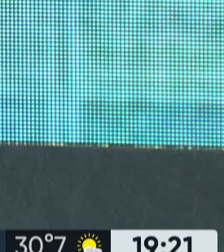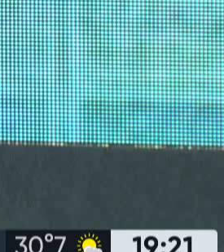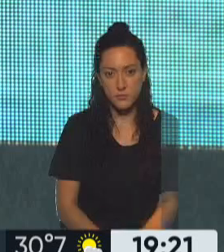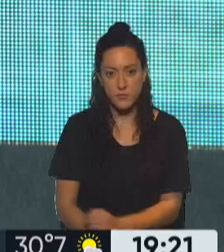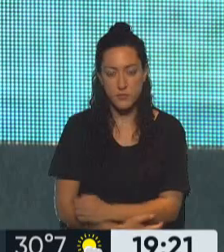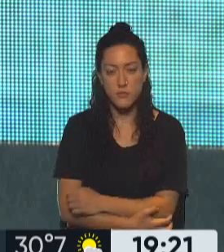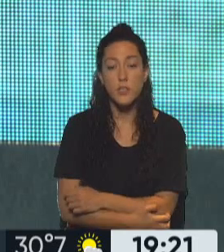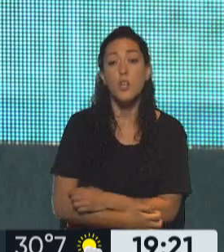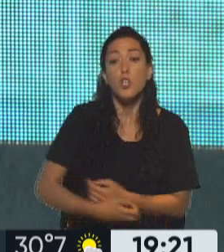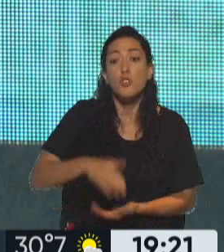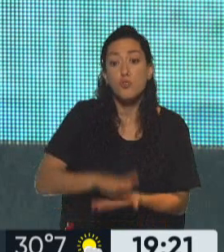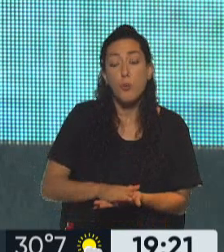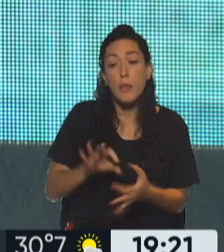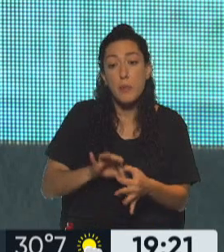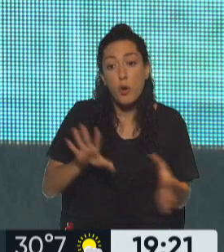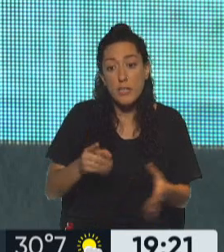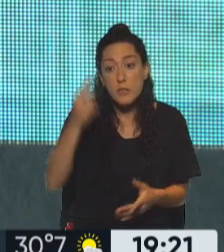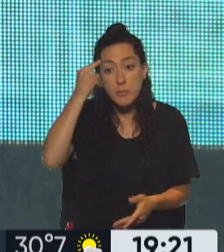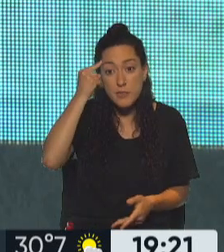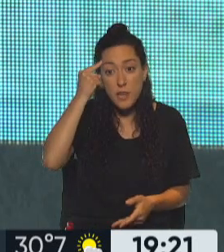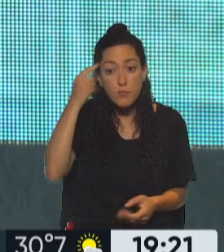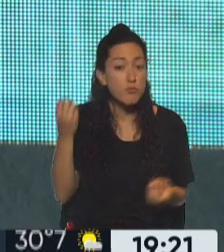Cómo es esta historia de pensar la democracia